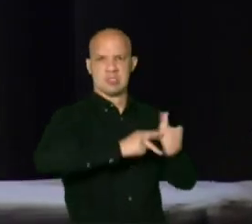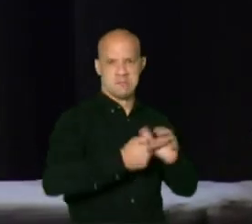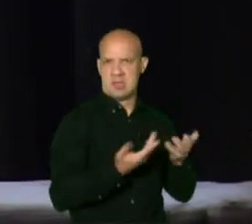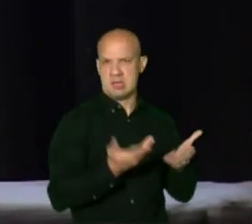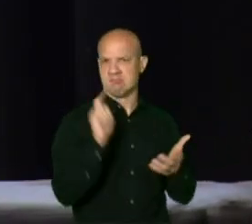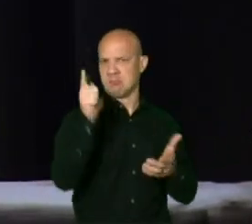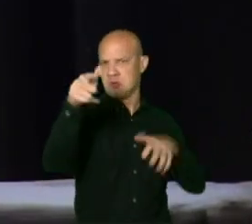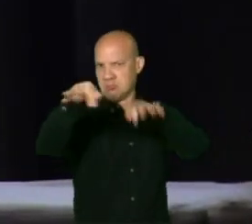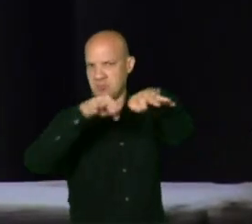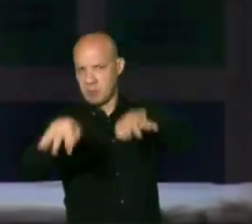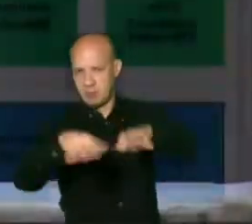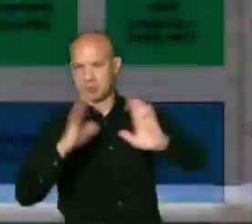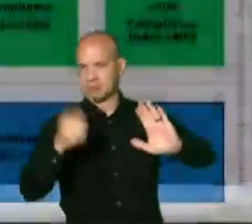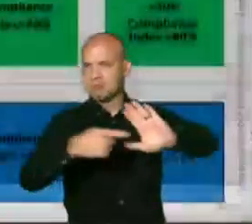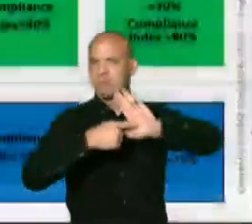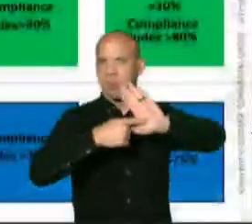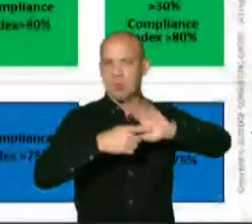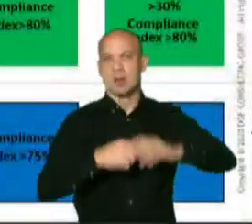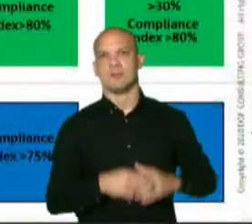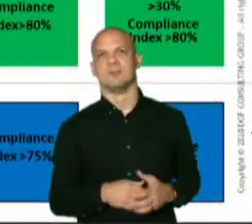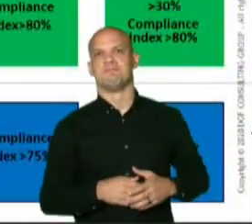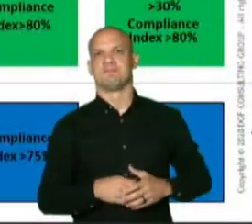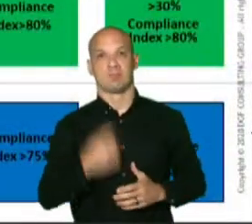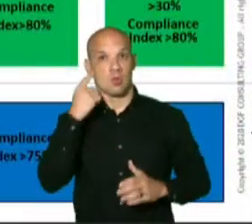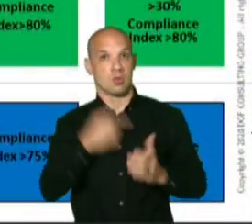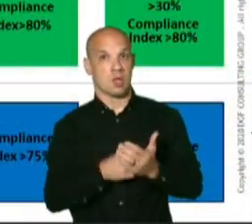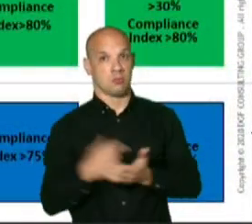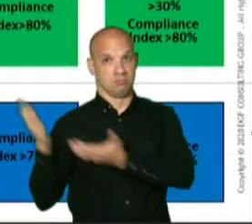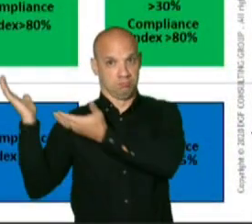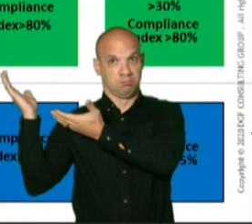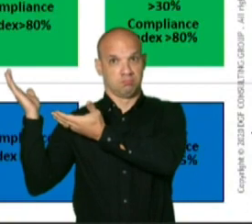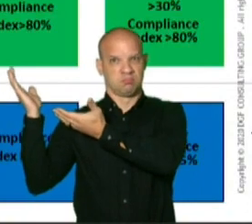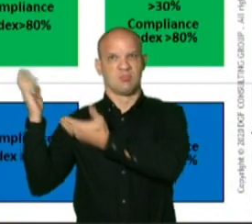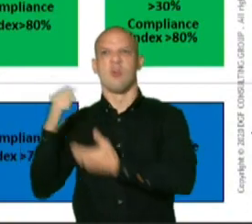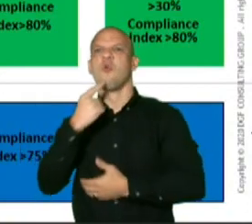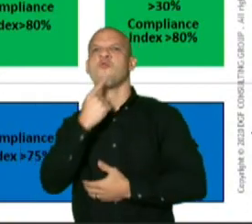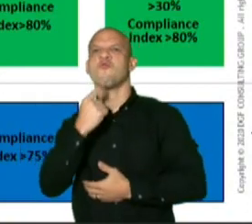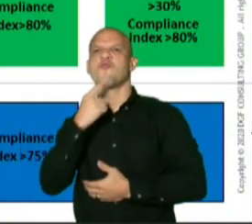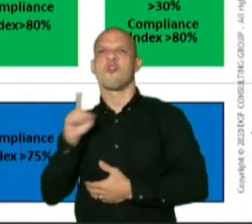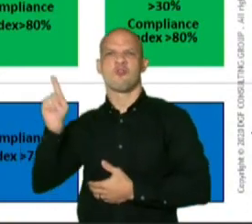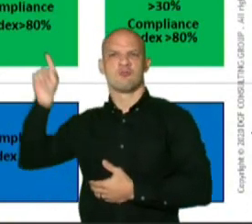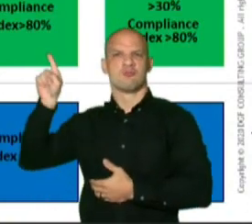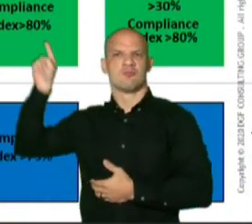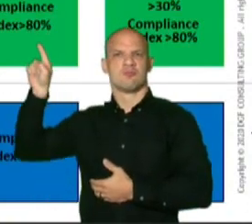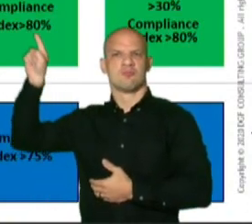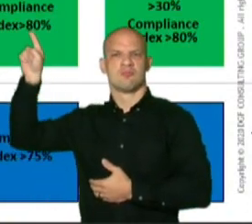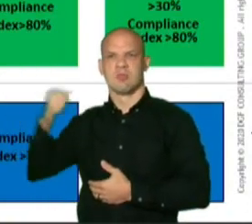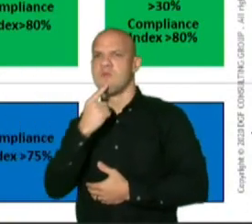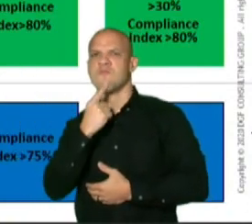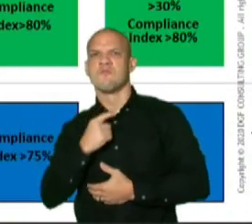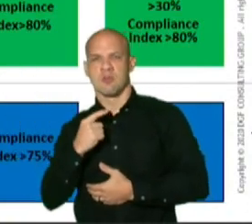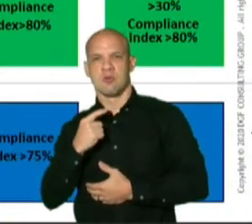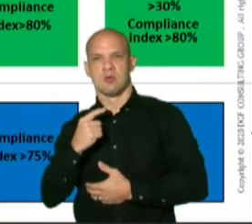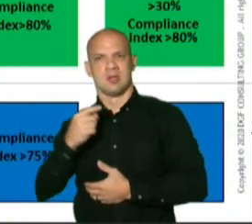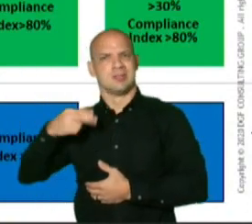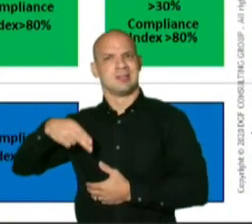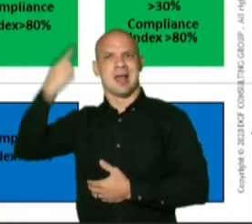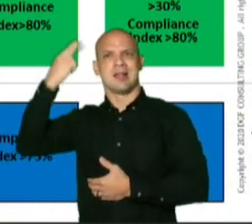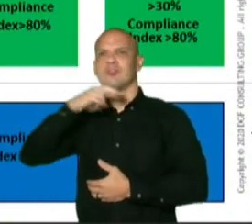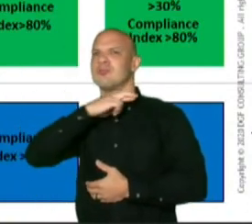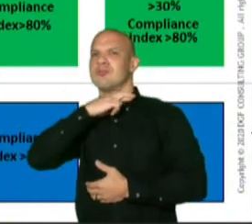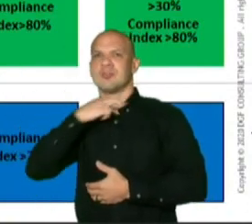50%, en un caso, por ejemplo, de alto riesgo, estoy en los encasillados en rojo, en la diapositiva arriba, en un caso de